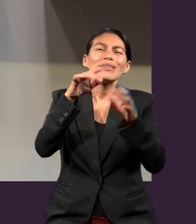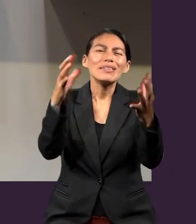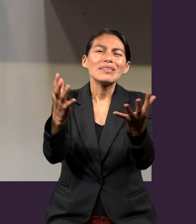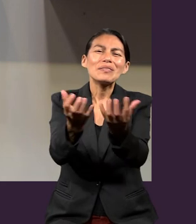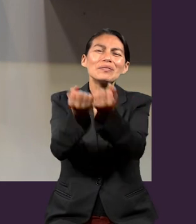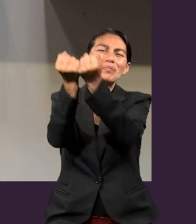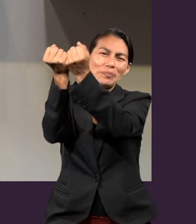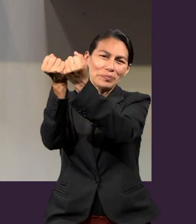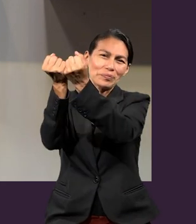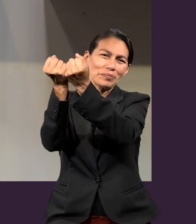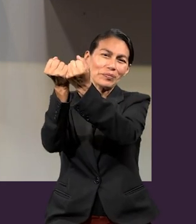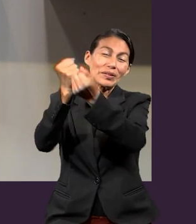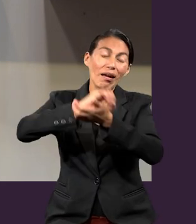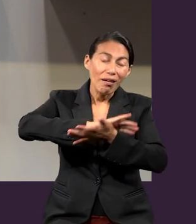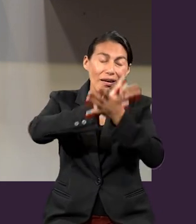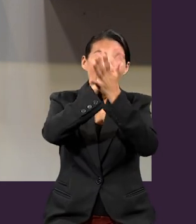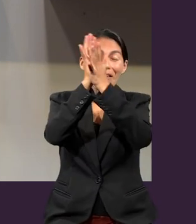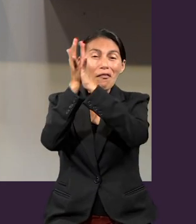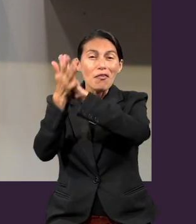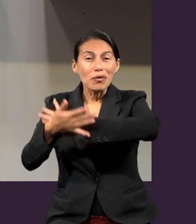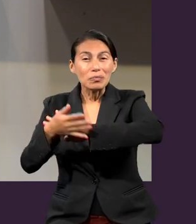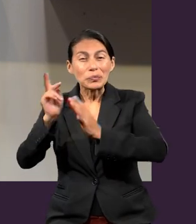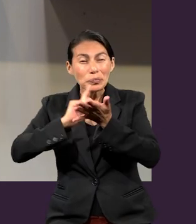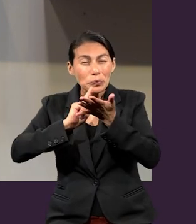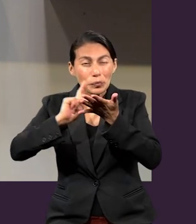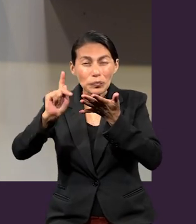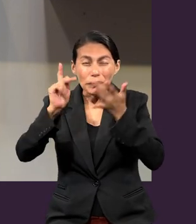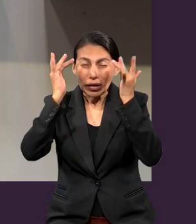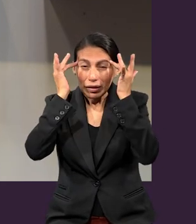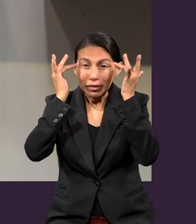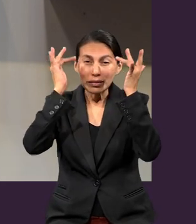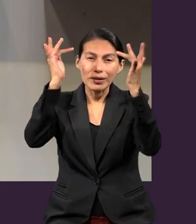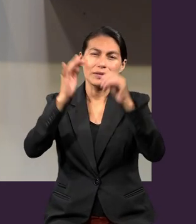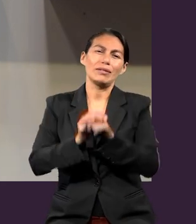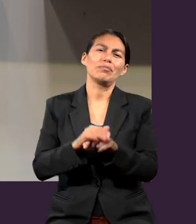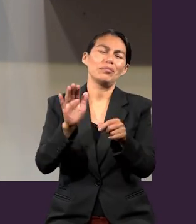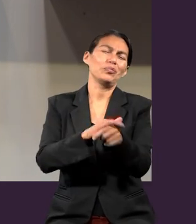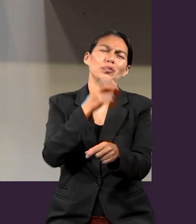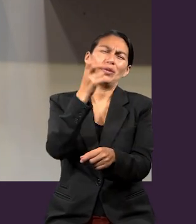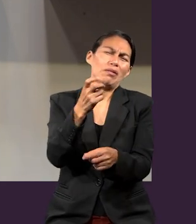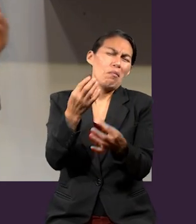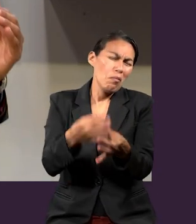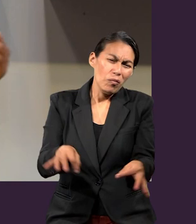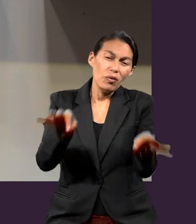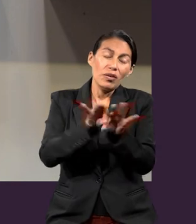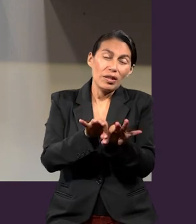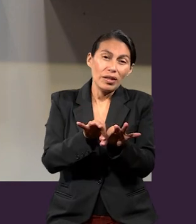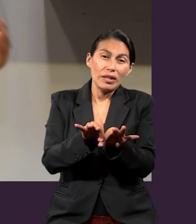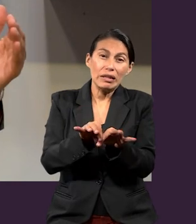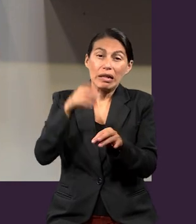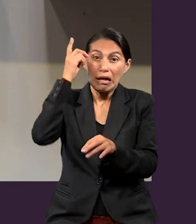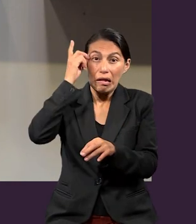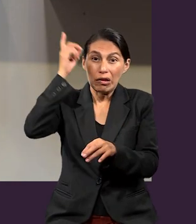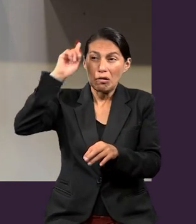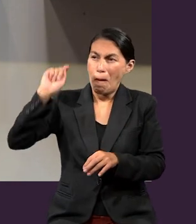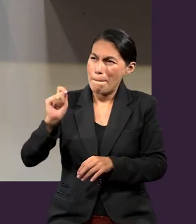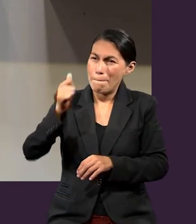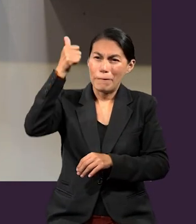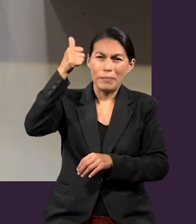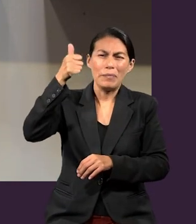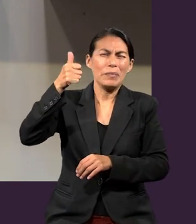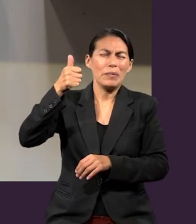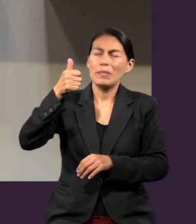Cristo sea el centro de nuestras vidas. Así como lo ha sido desde Génesis hasta